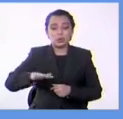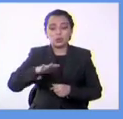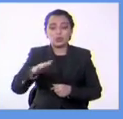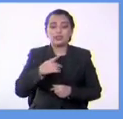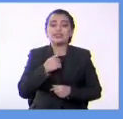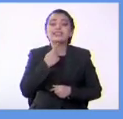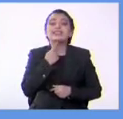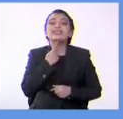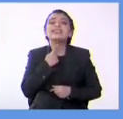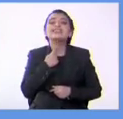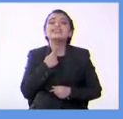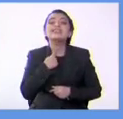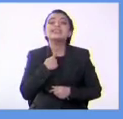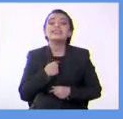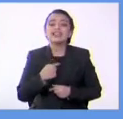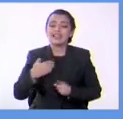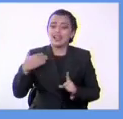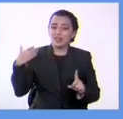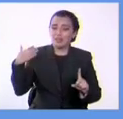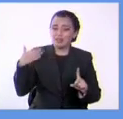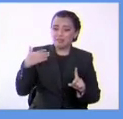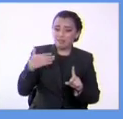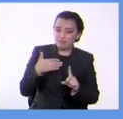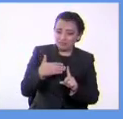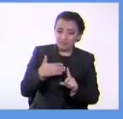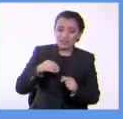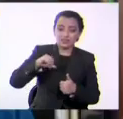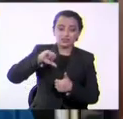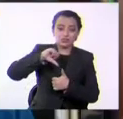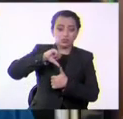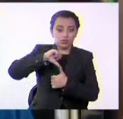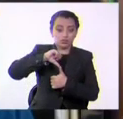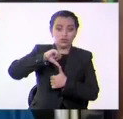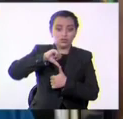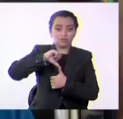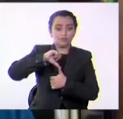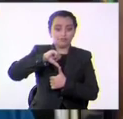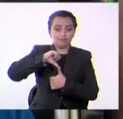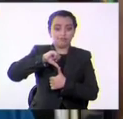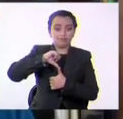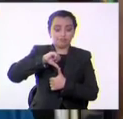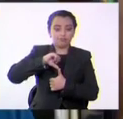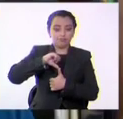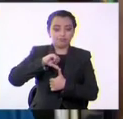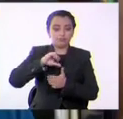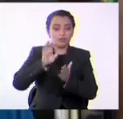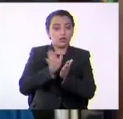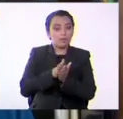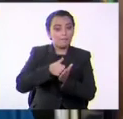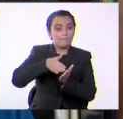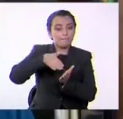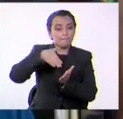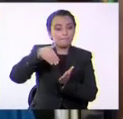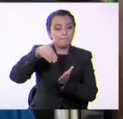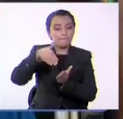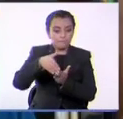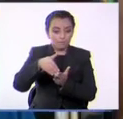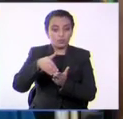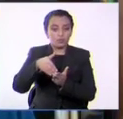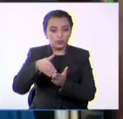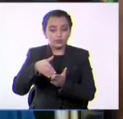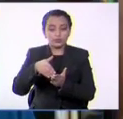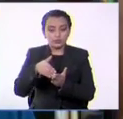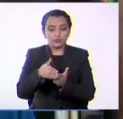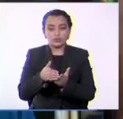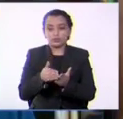está impactando el medio ambiente en Centroamérica. Un rasgo distintivo de los megaproyectos es su efecto acumulativo, en el